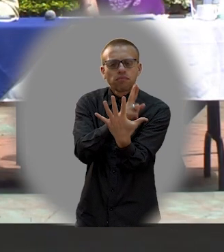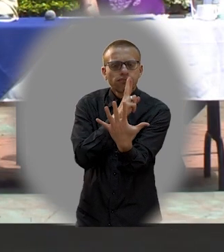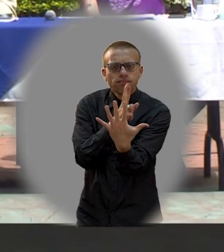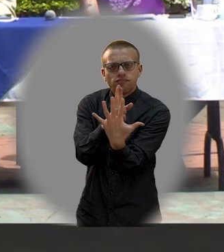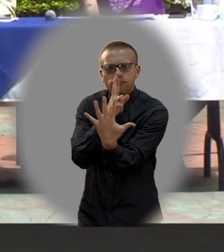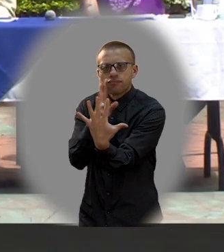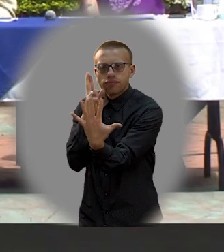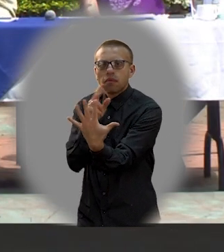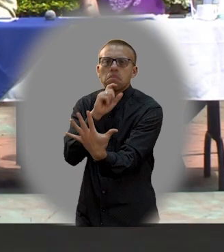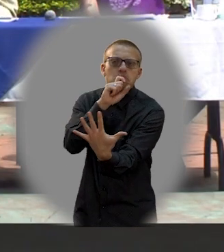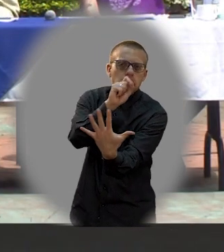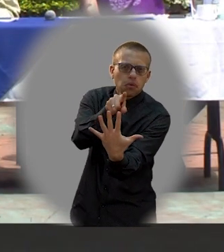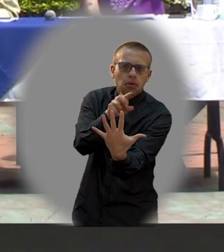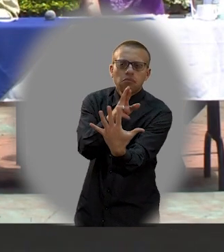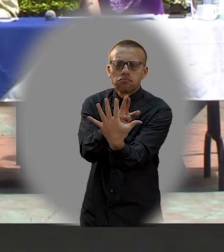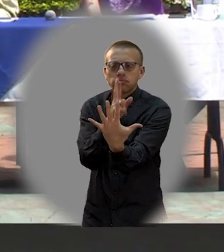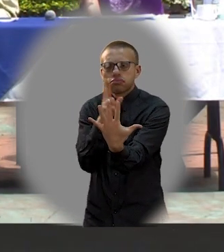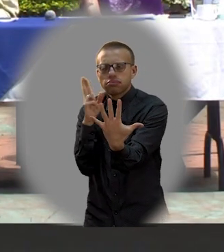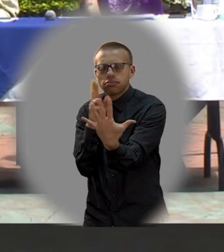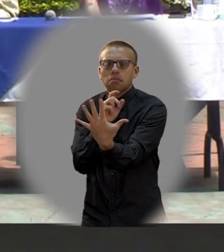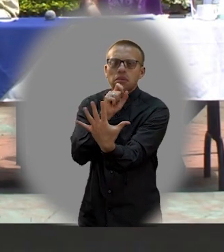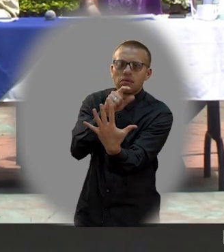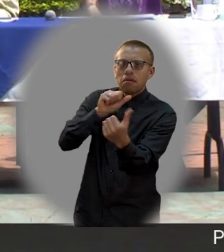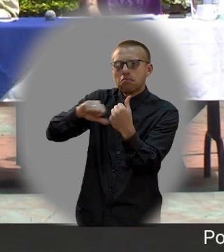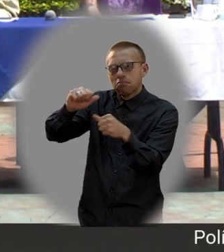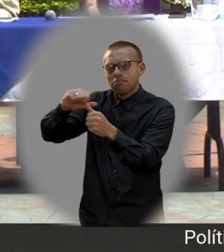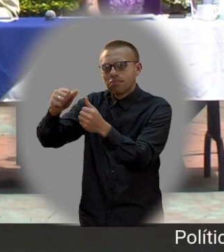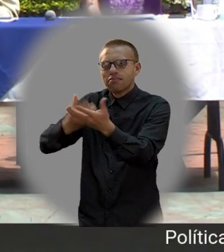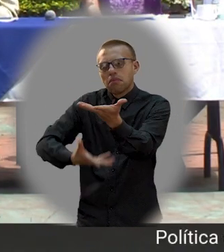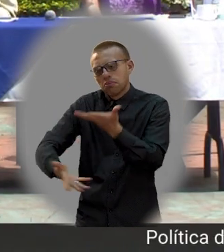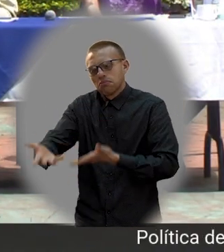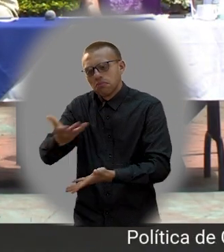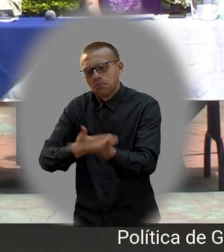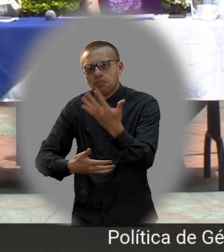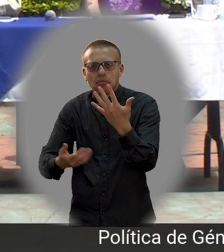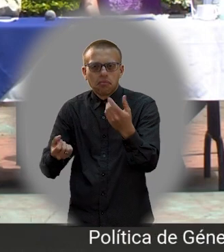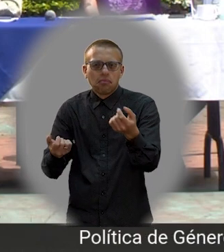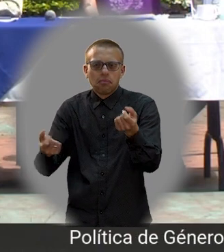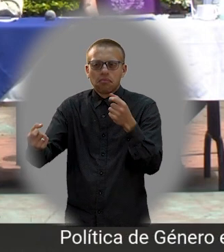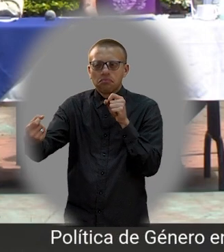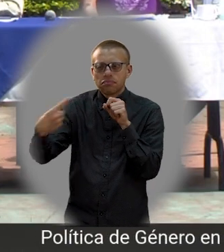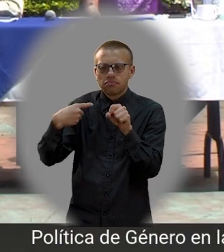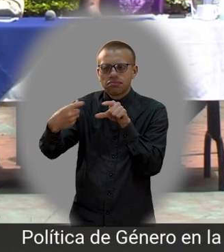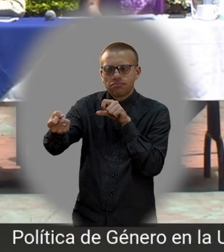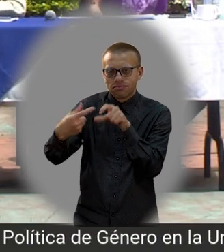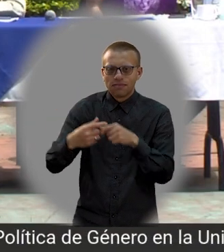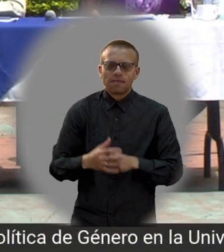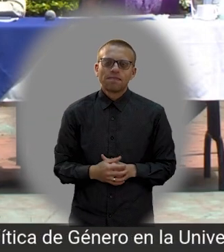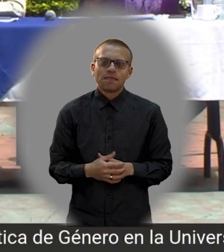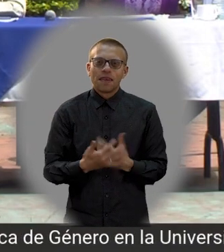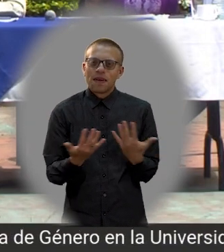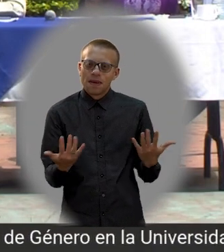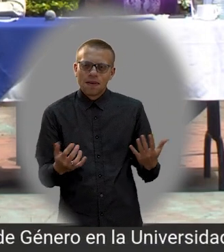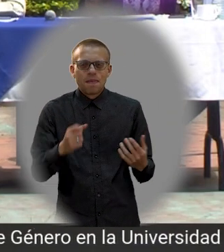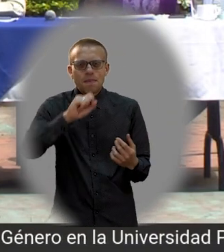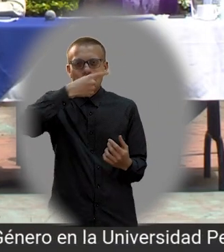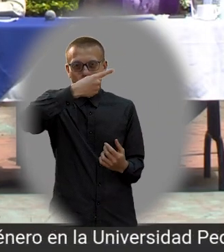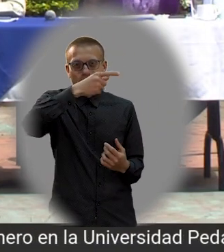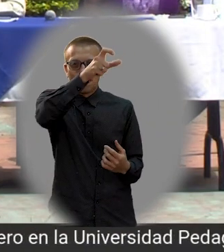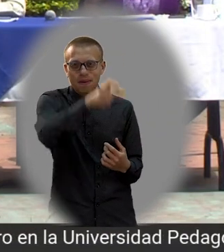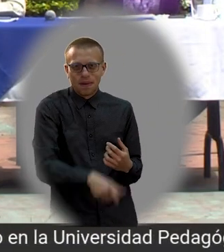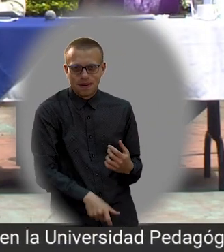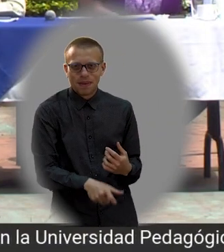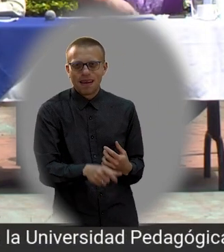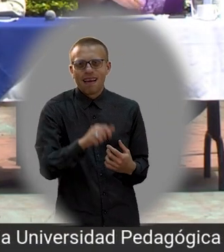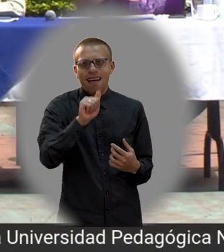quien. Entonces, vamos a darle la palabra primero a Ángela María Robledo con esta primera pregunta.